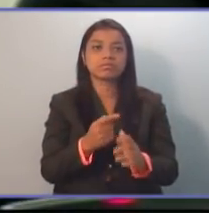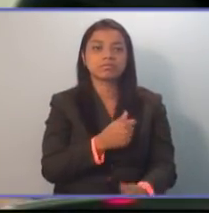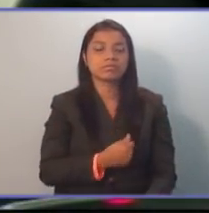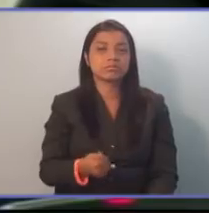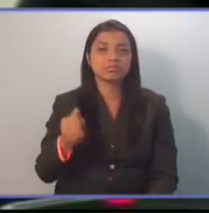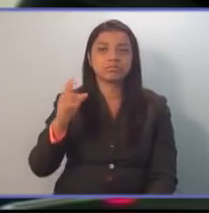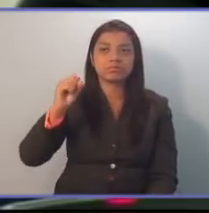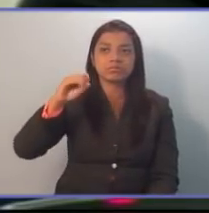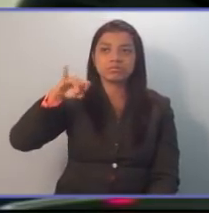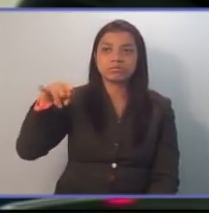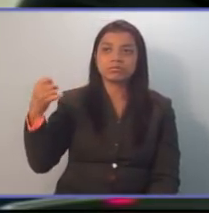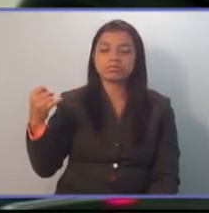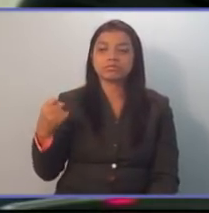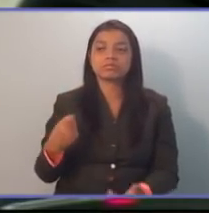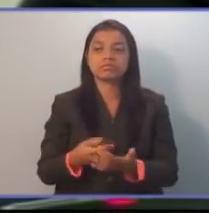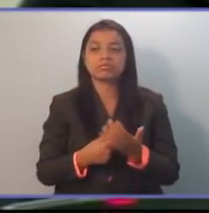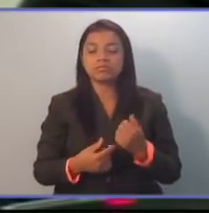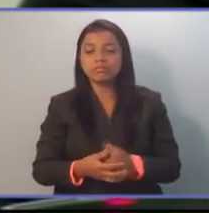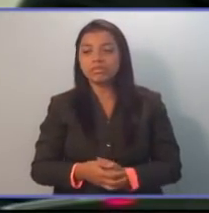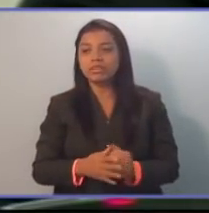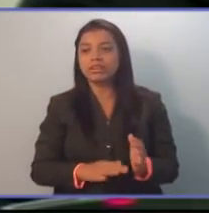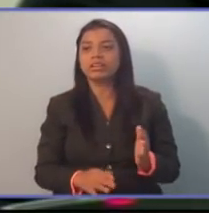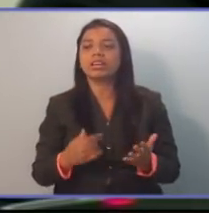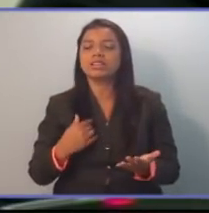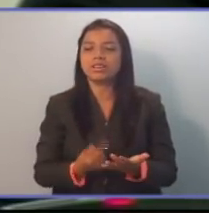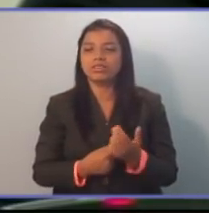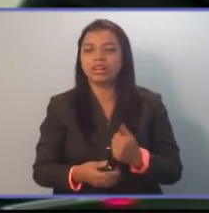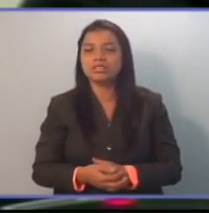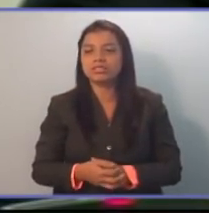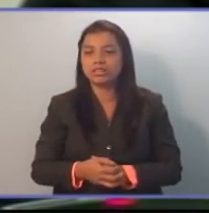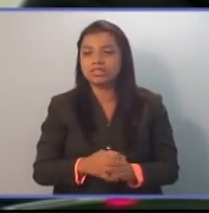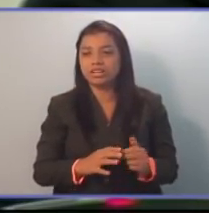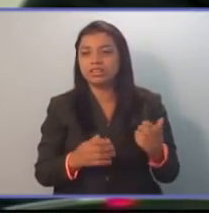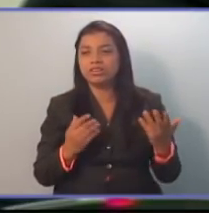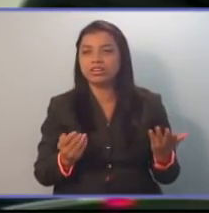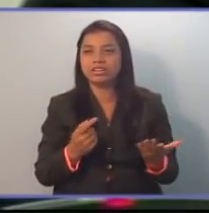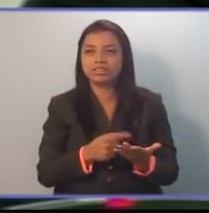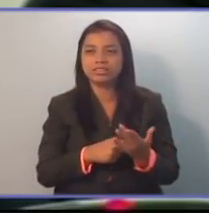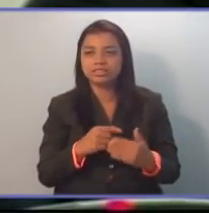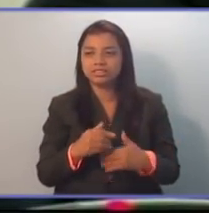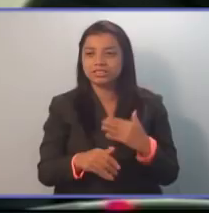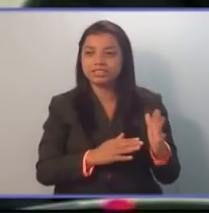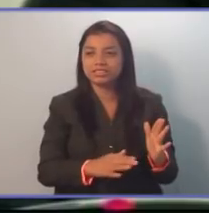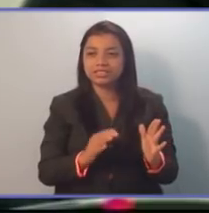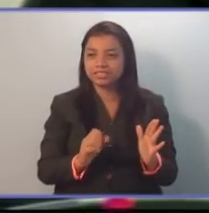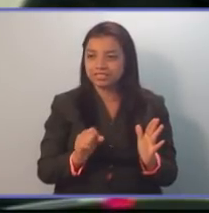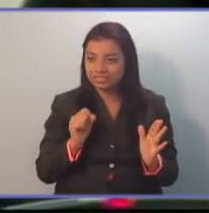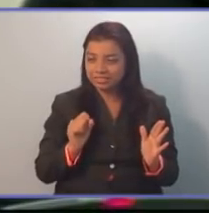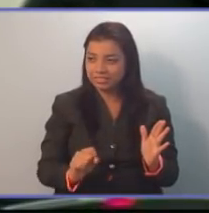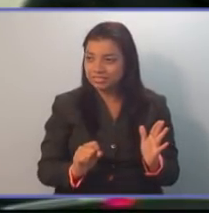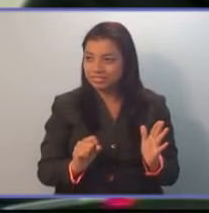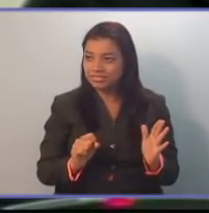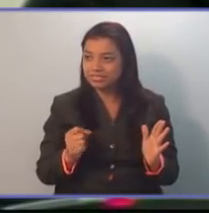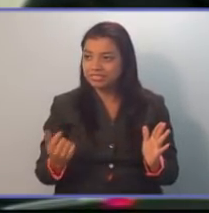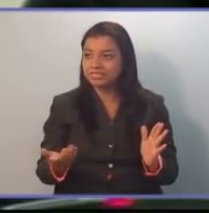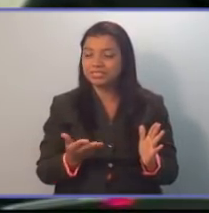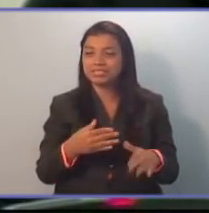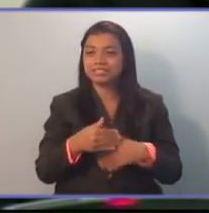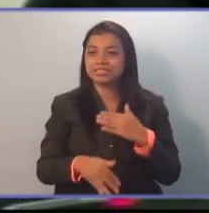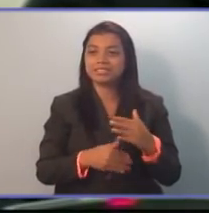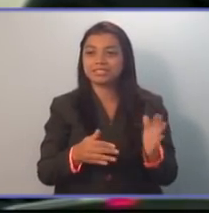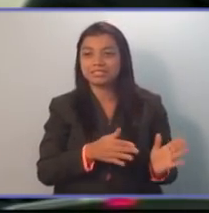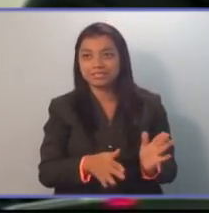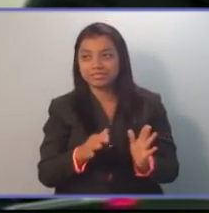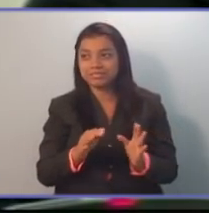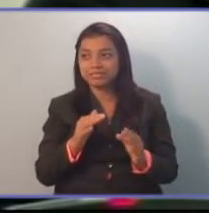Suprema de Justicia. Esta es la metodología. En su mesa tiene 3 preguntas introductorias, las cuales son las primeras que deben